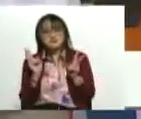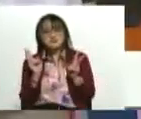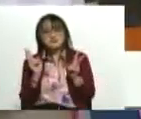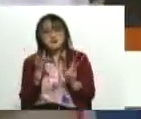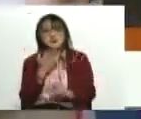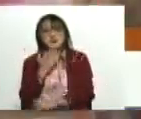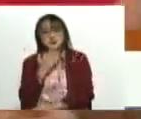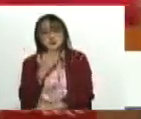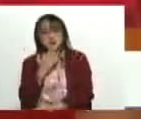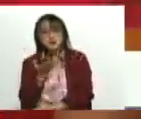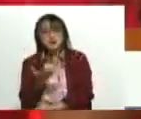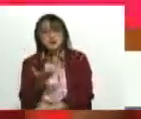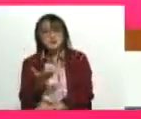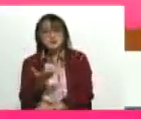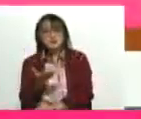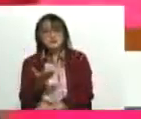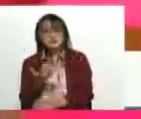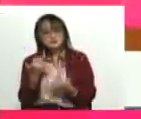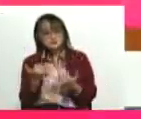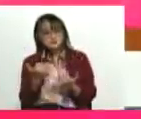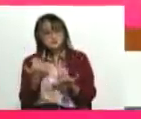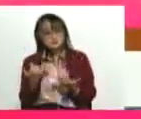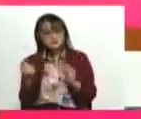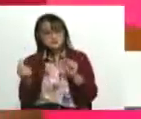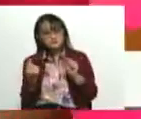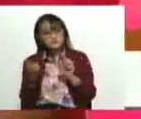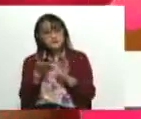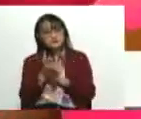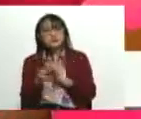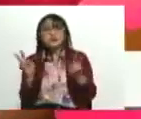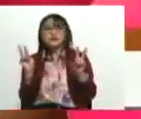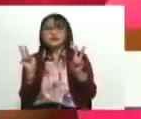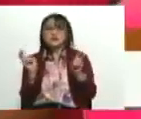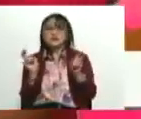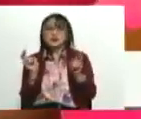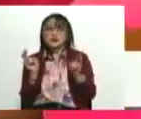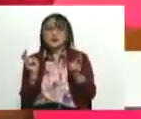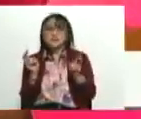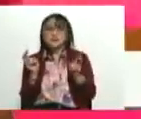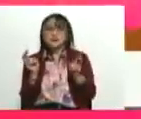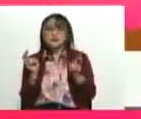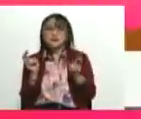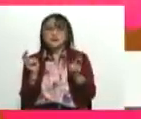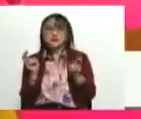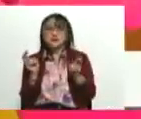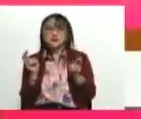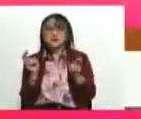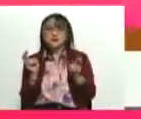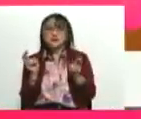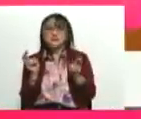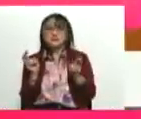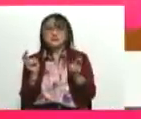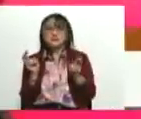Por ejemplo, ahorita hay un debate sobre el tema, un debate